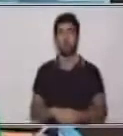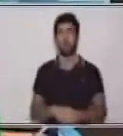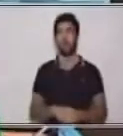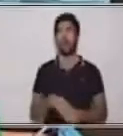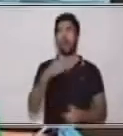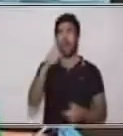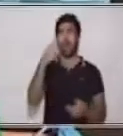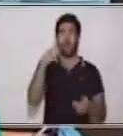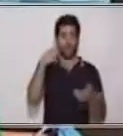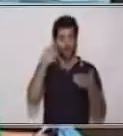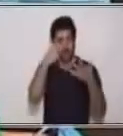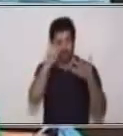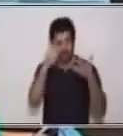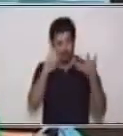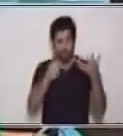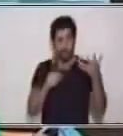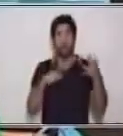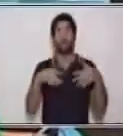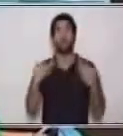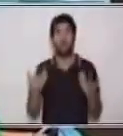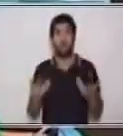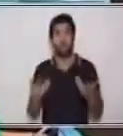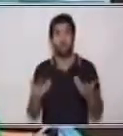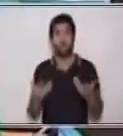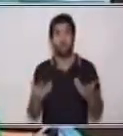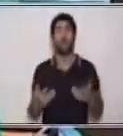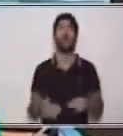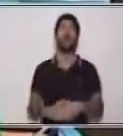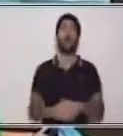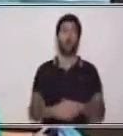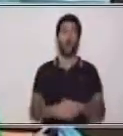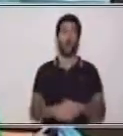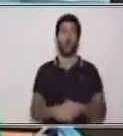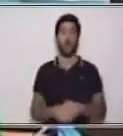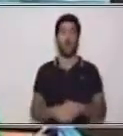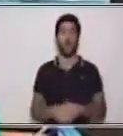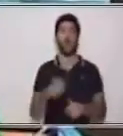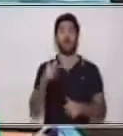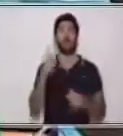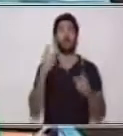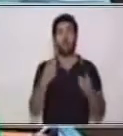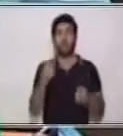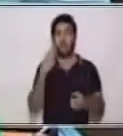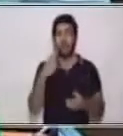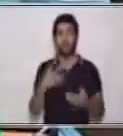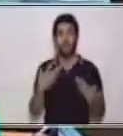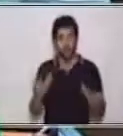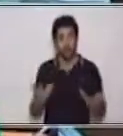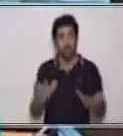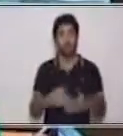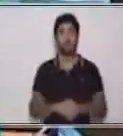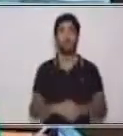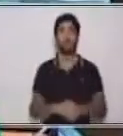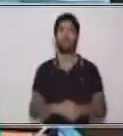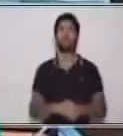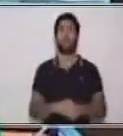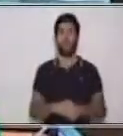Revísalo bien. Es una, dos, tres.